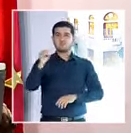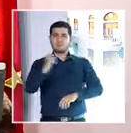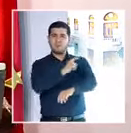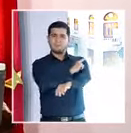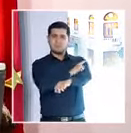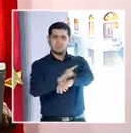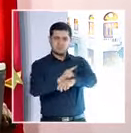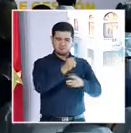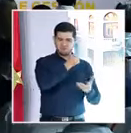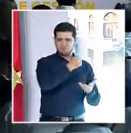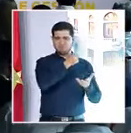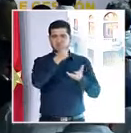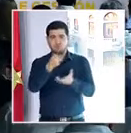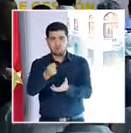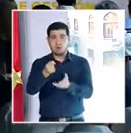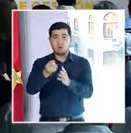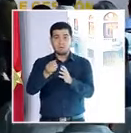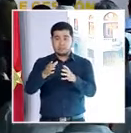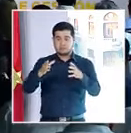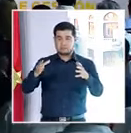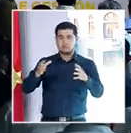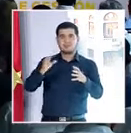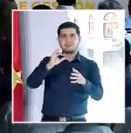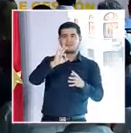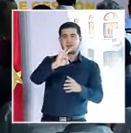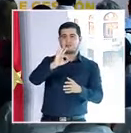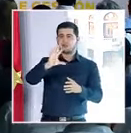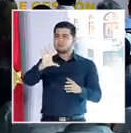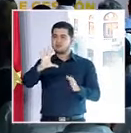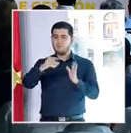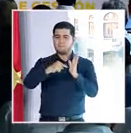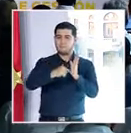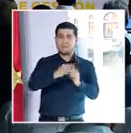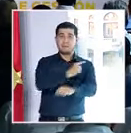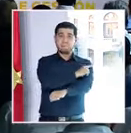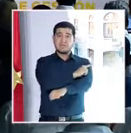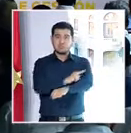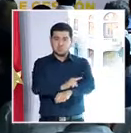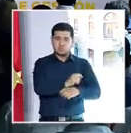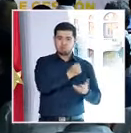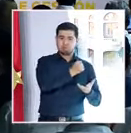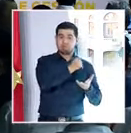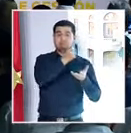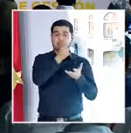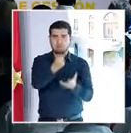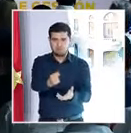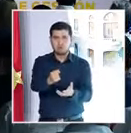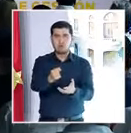de 35 mil millones de pesos lo que significó el poder facilitar la